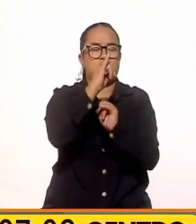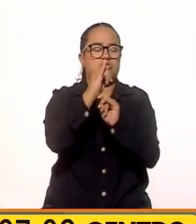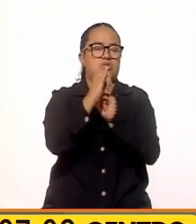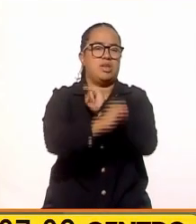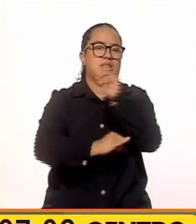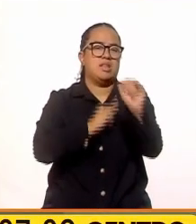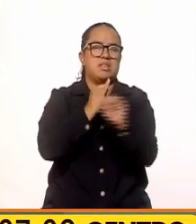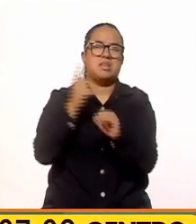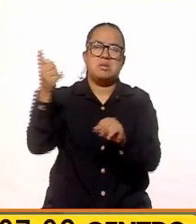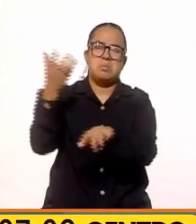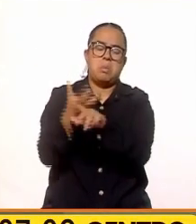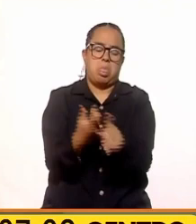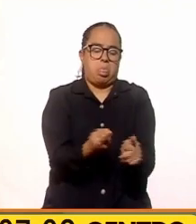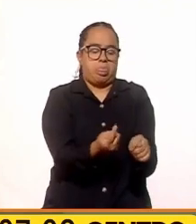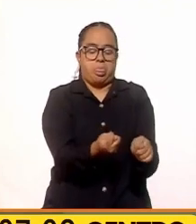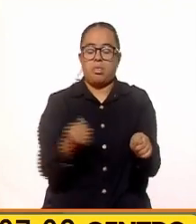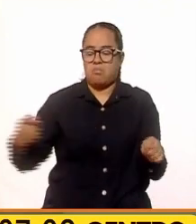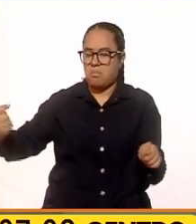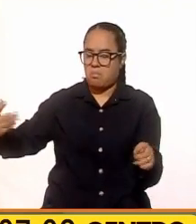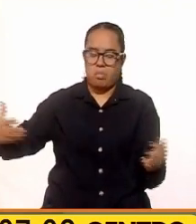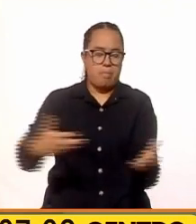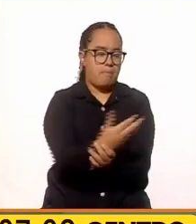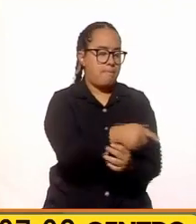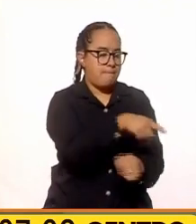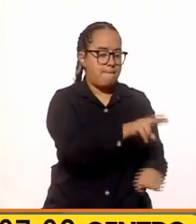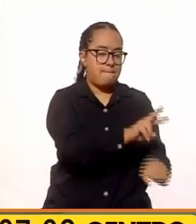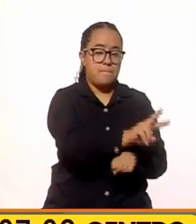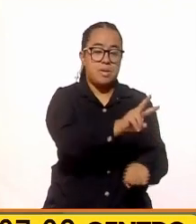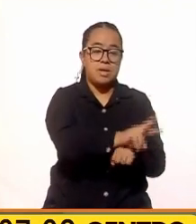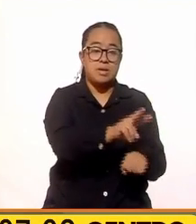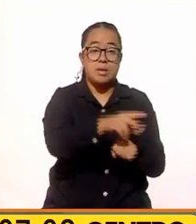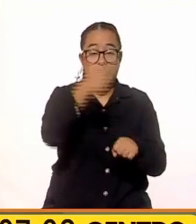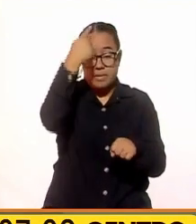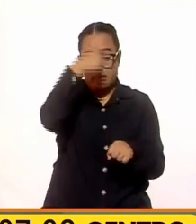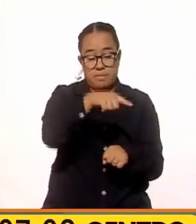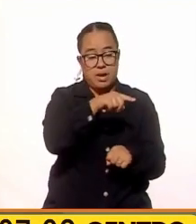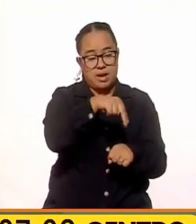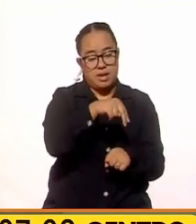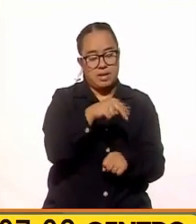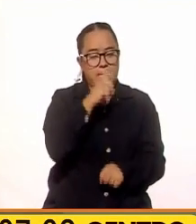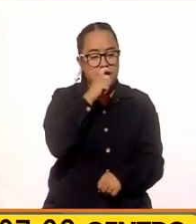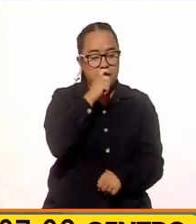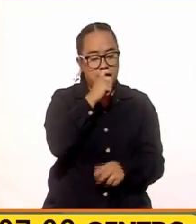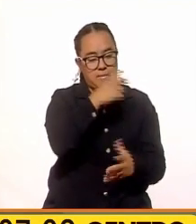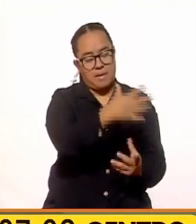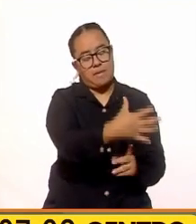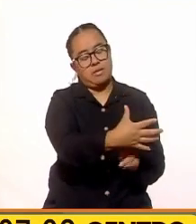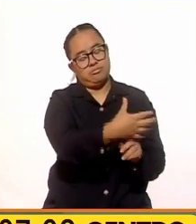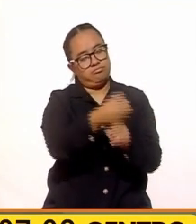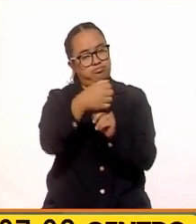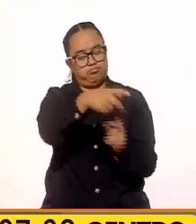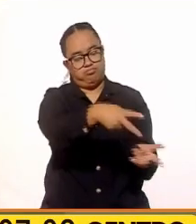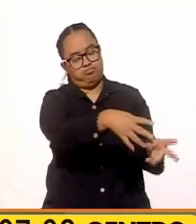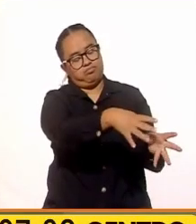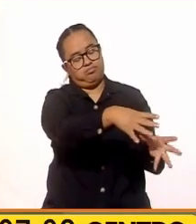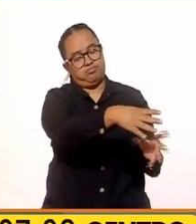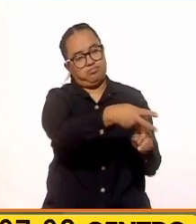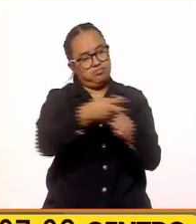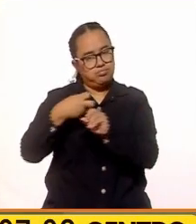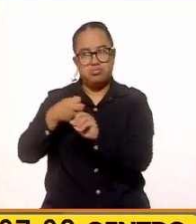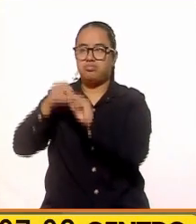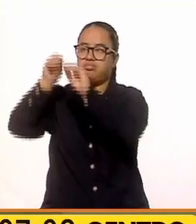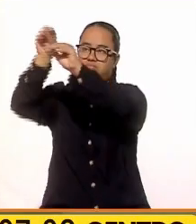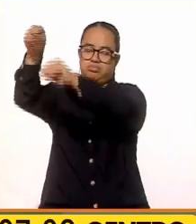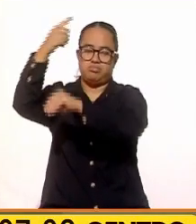Estados Unidos en esta incursión en Venezuela para lo que han llamado la extracción de Nicolás Maduro? Ya está siendo juzgado en Nueva